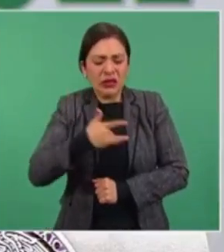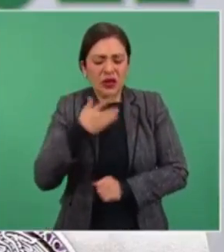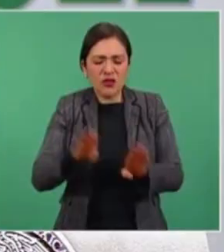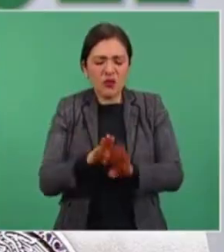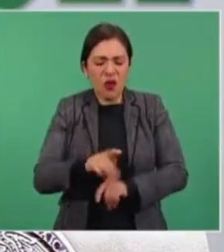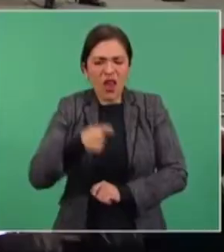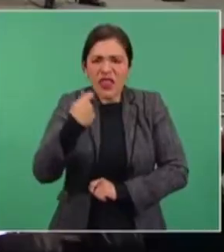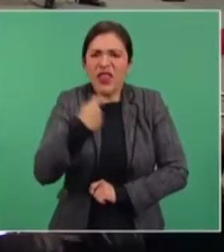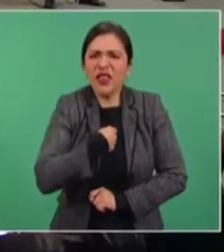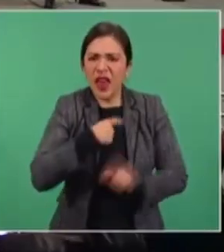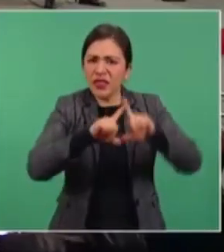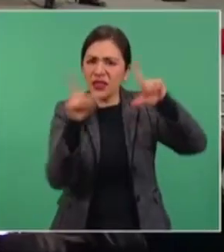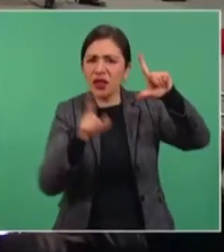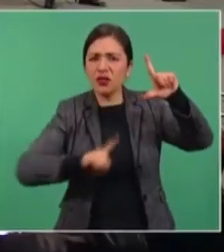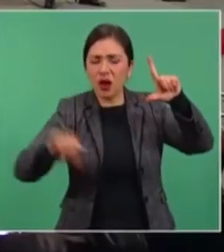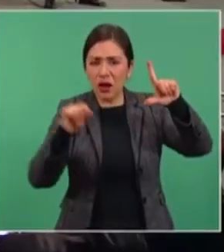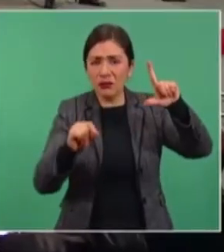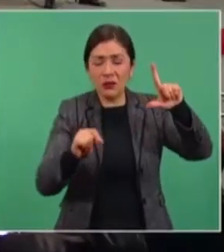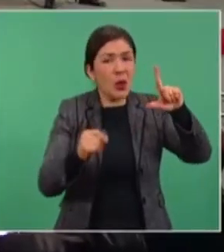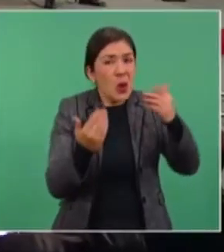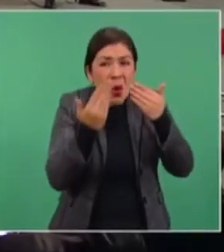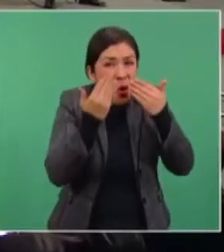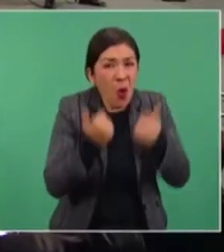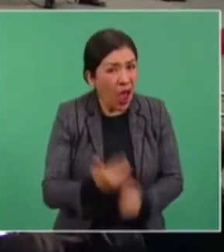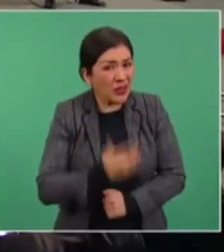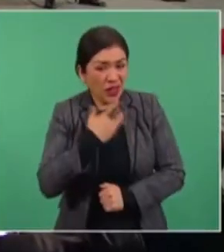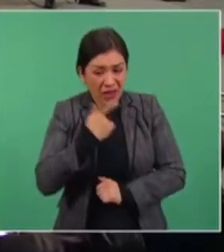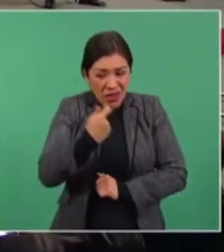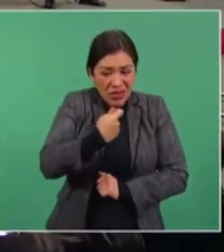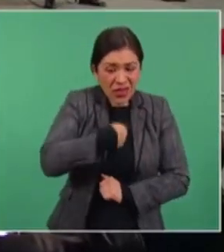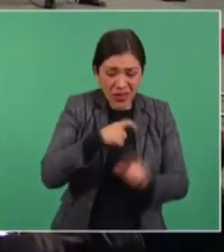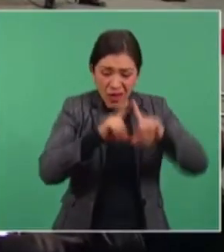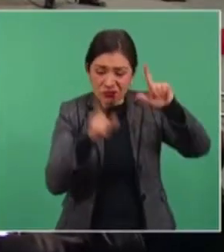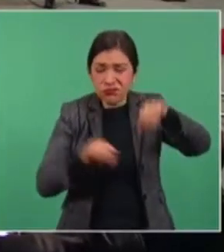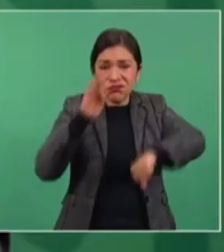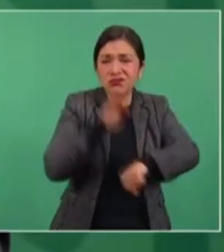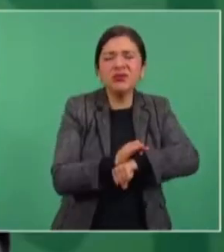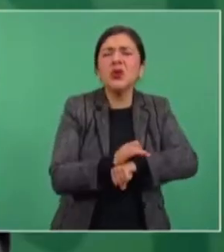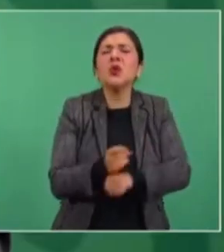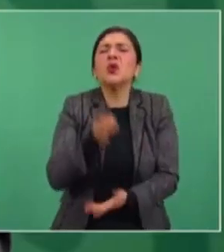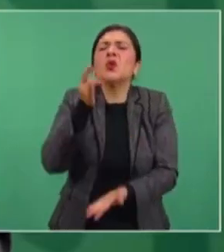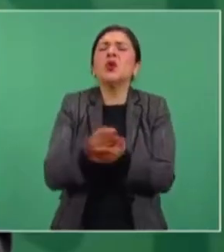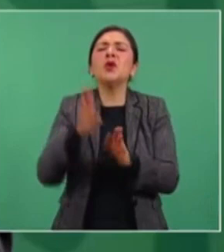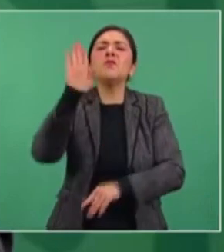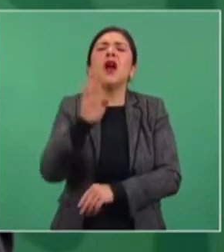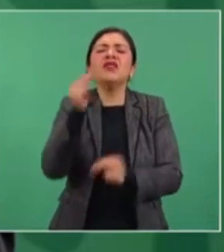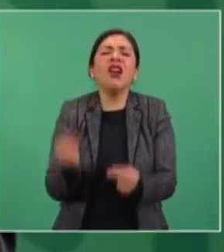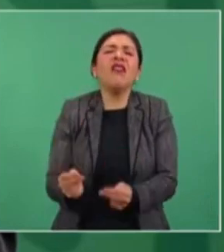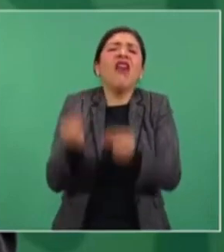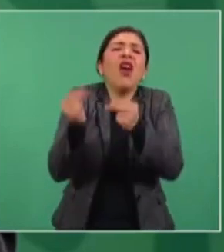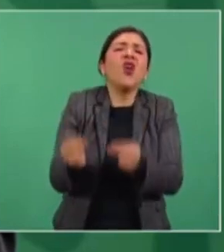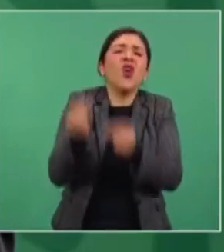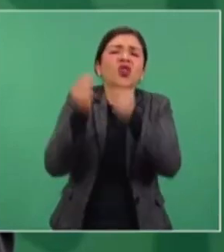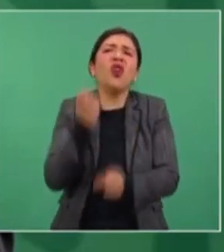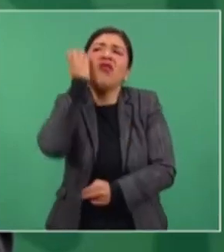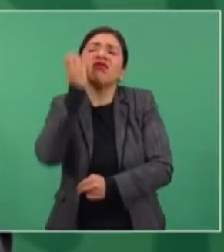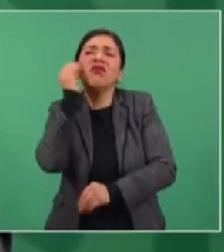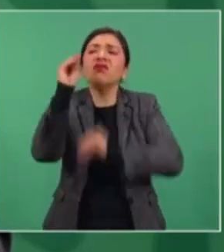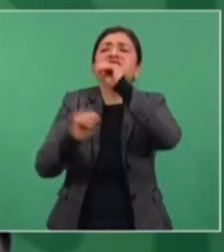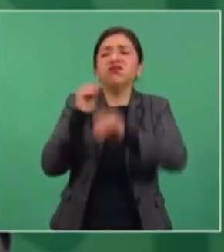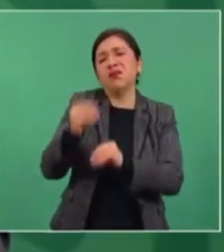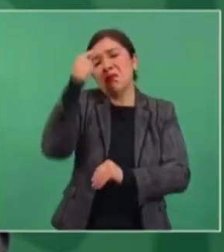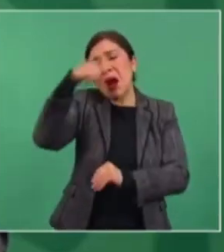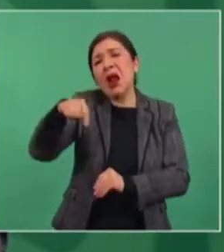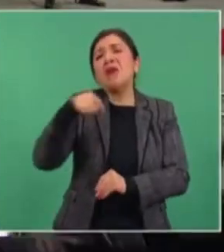ello es solo comercio, y quienes así la practican, mercaderes que se contratan, con frecuencia